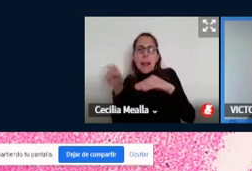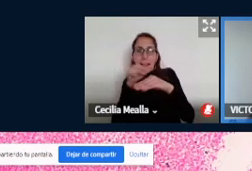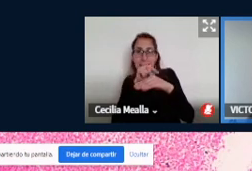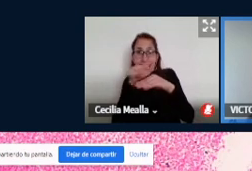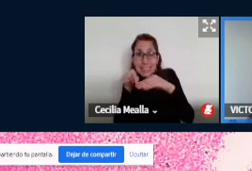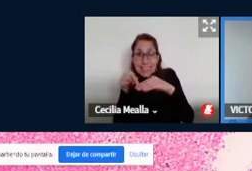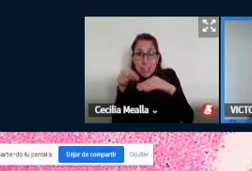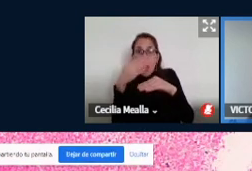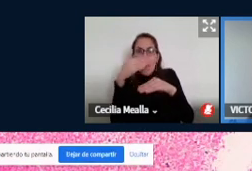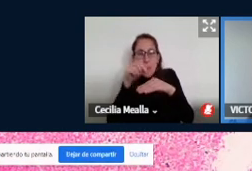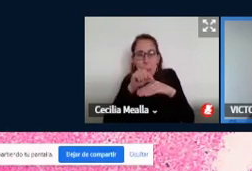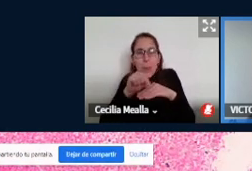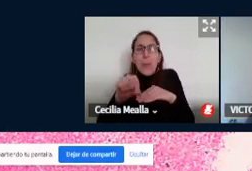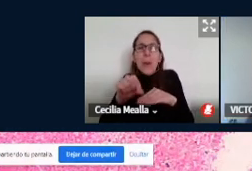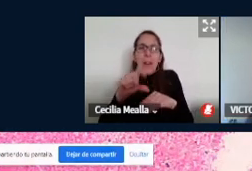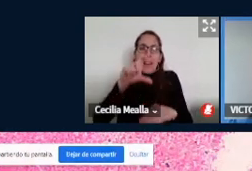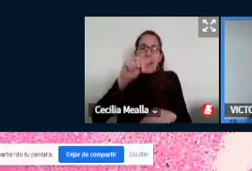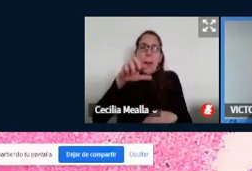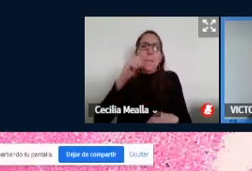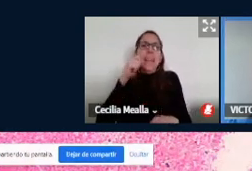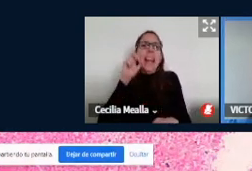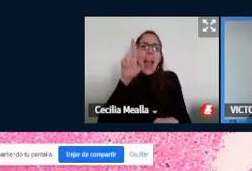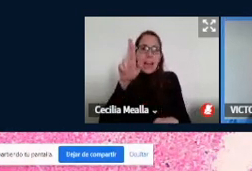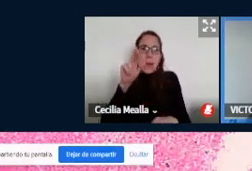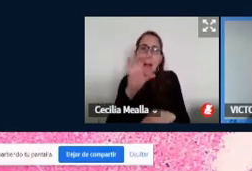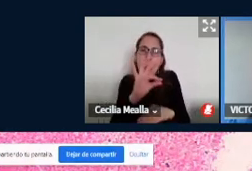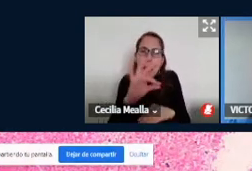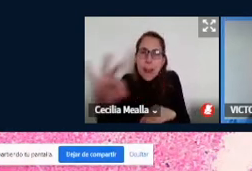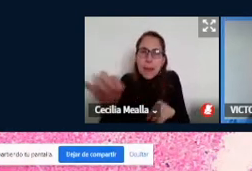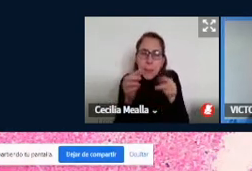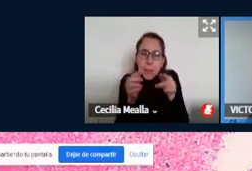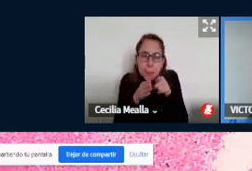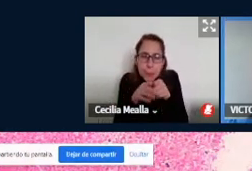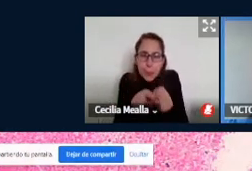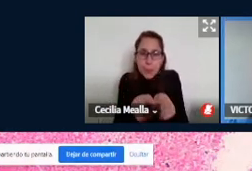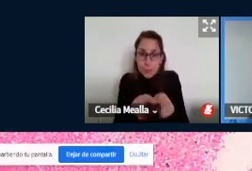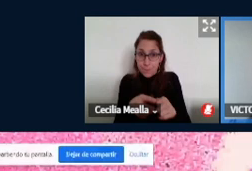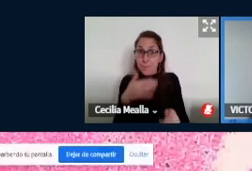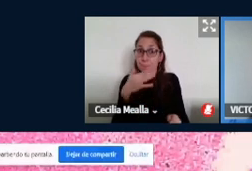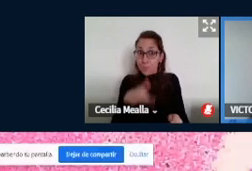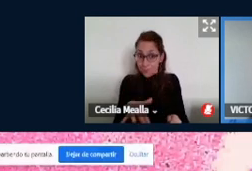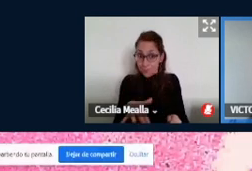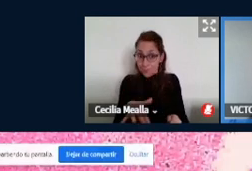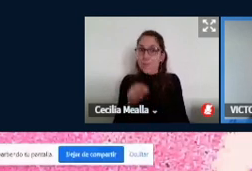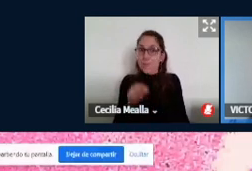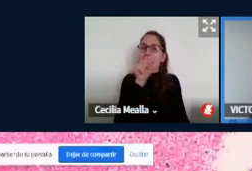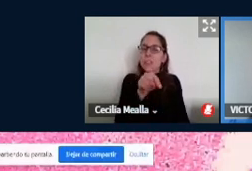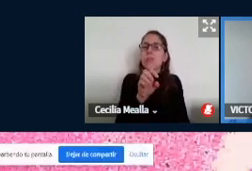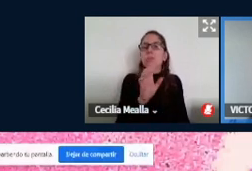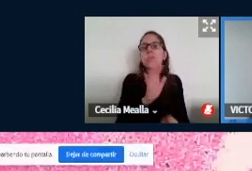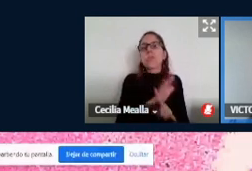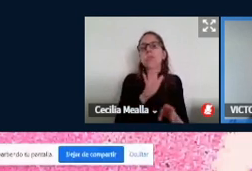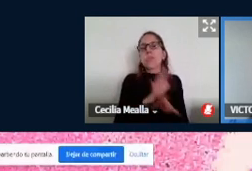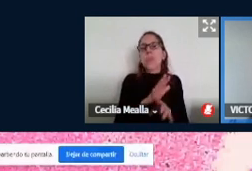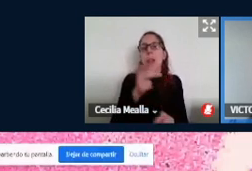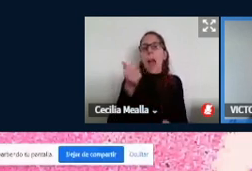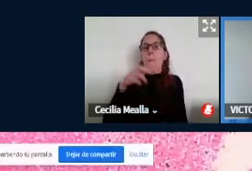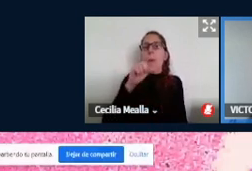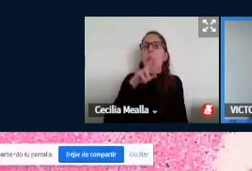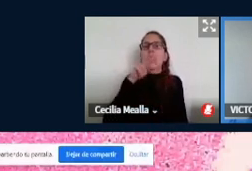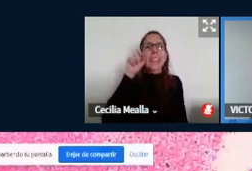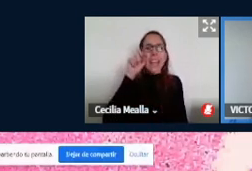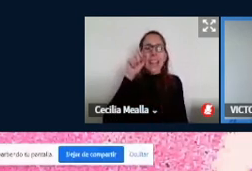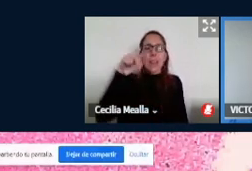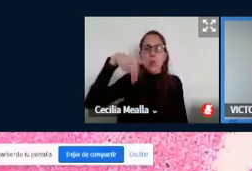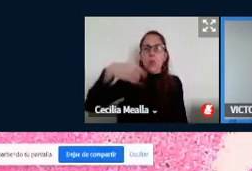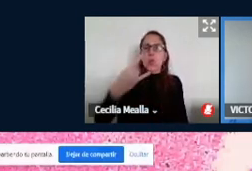siendo capilares, que van a llegar. ¿Se entiende? Este es el aporte nutricio, y esta sangre